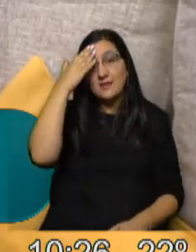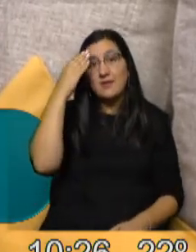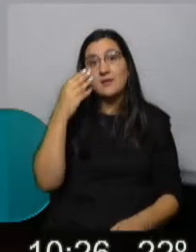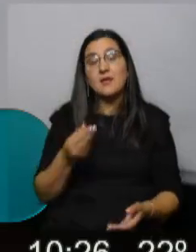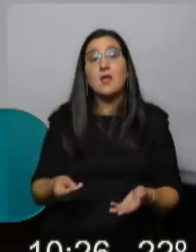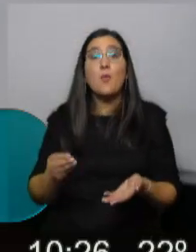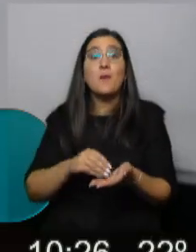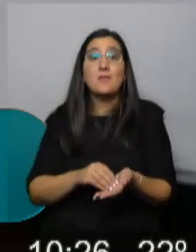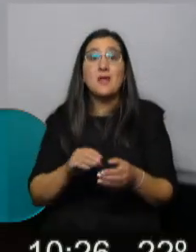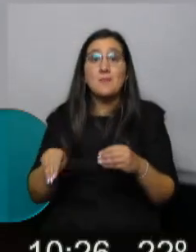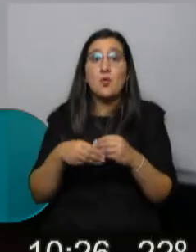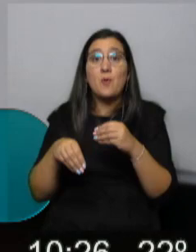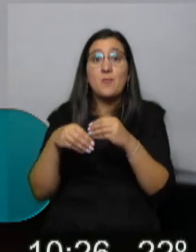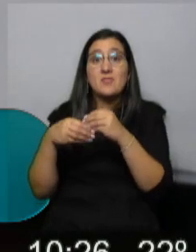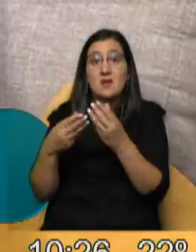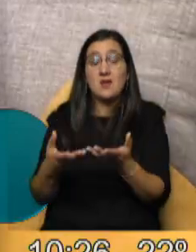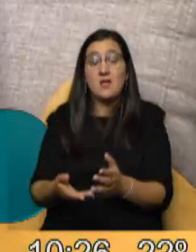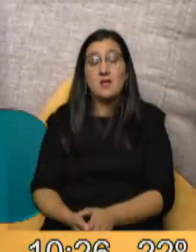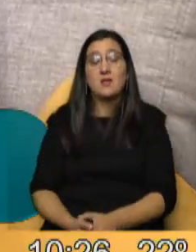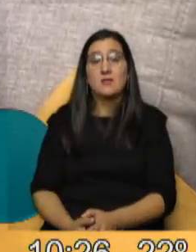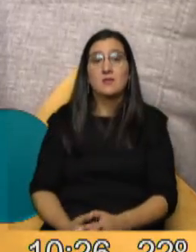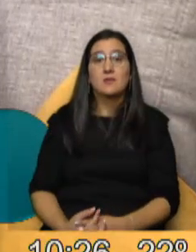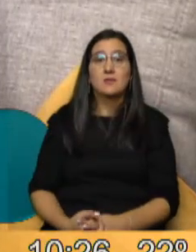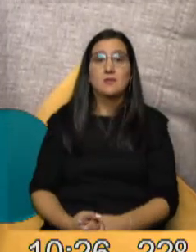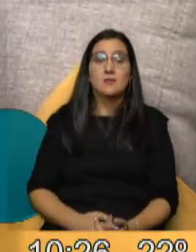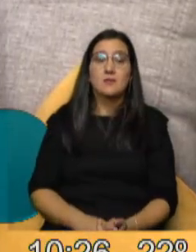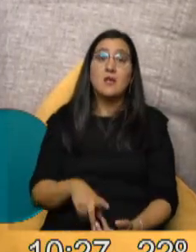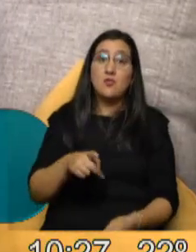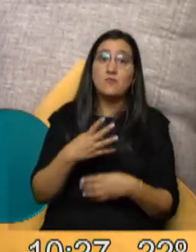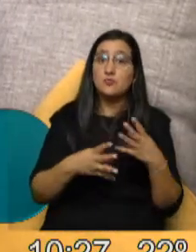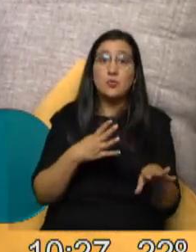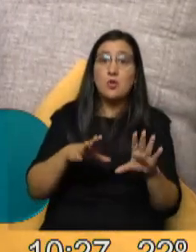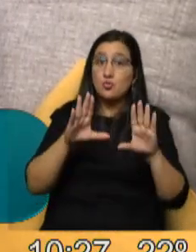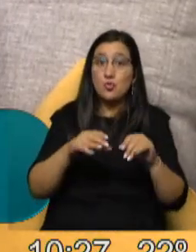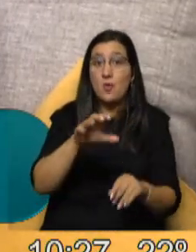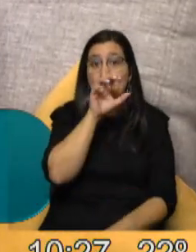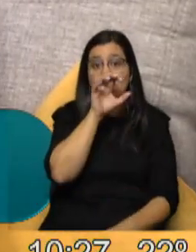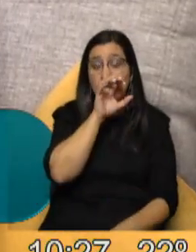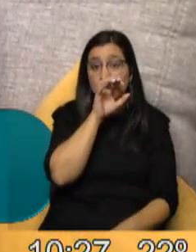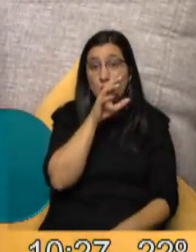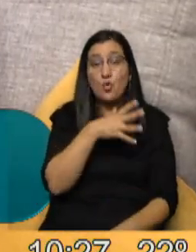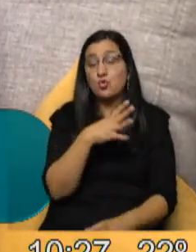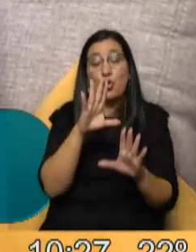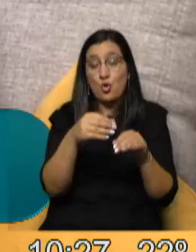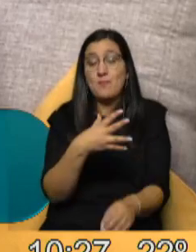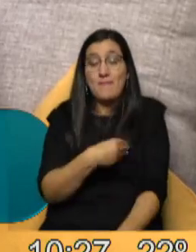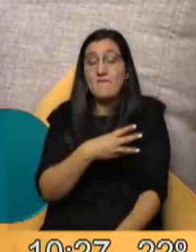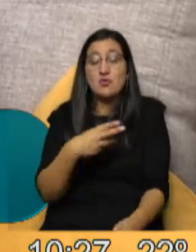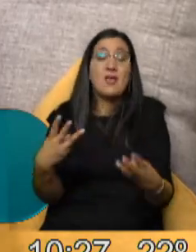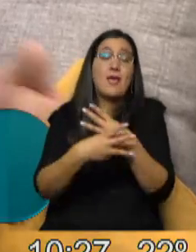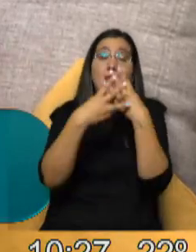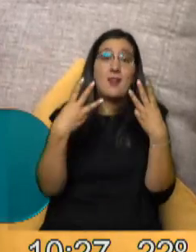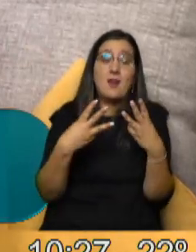que tiene cosas. El combo que claro, necesita. Pero también es cierto que cuando, y esto funciona con todos los perros, los mamíferos, los animales con cierta